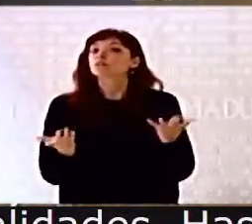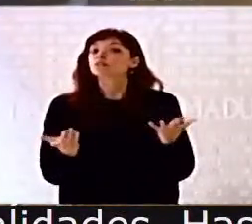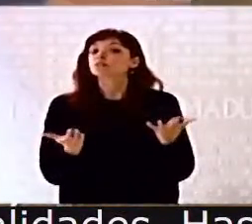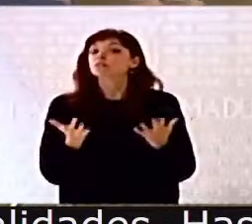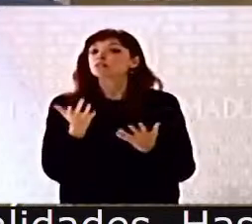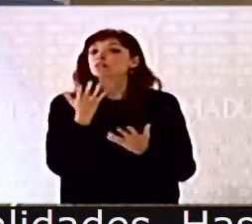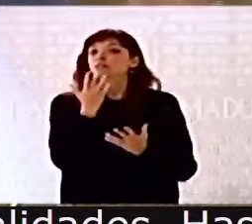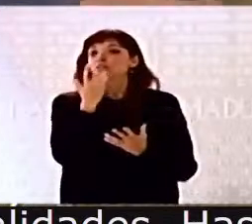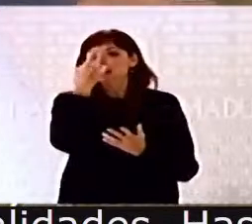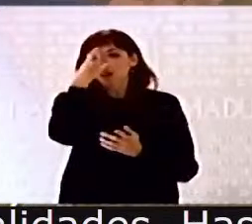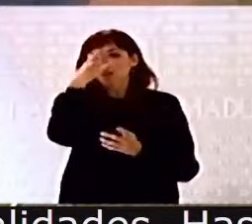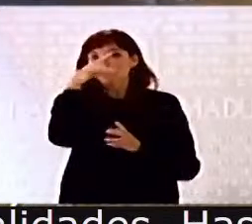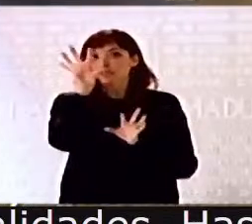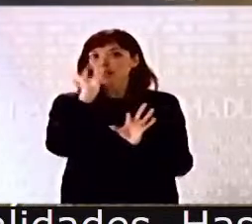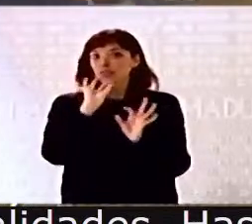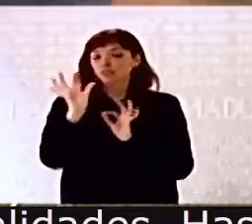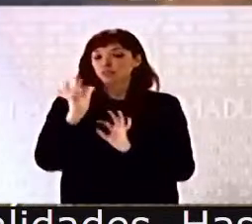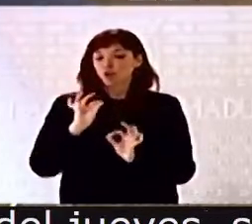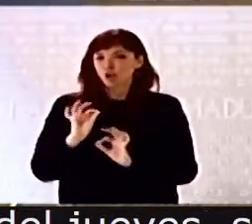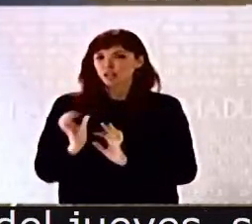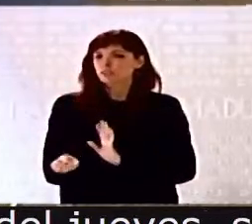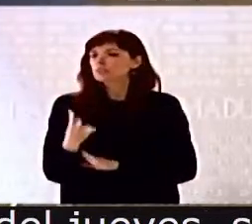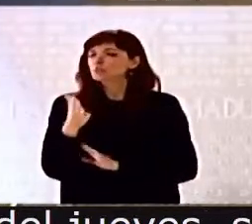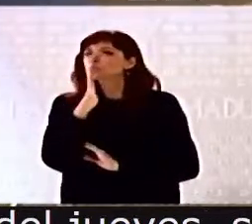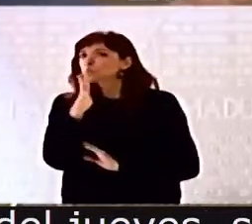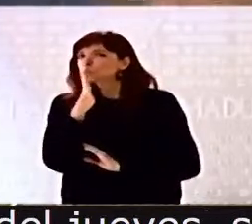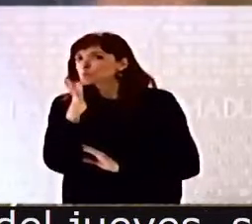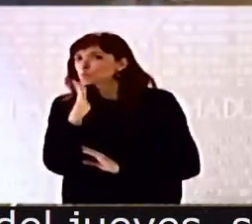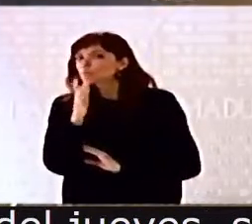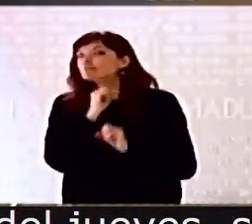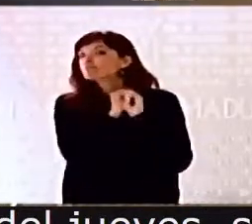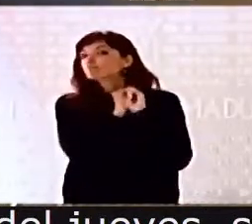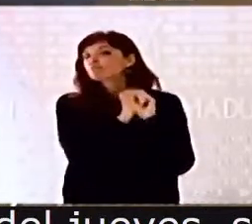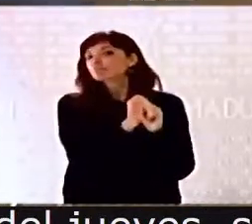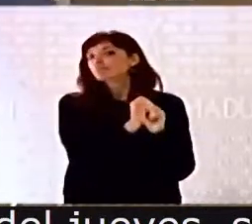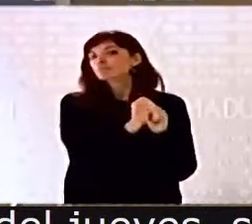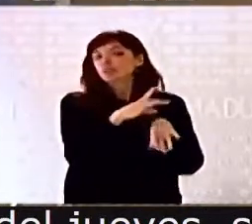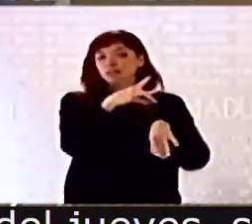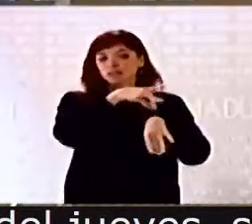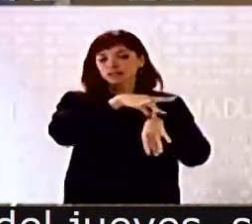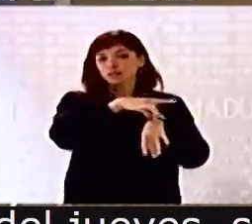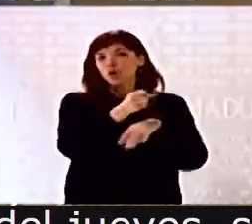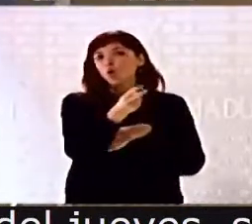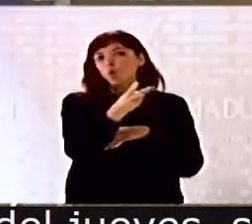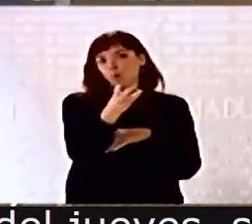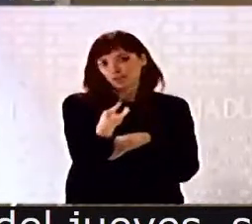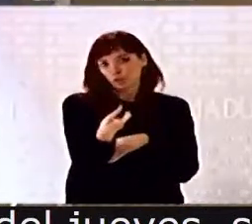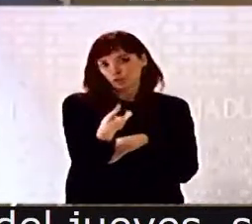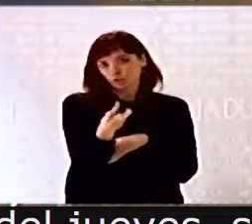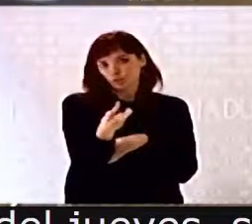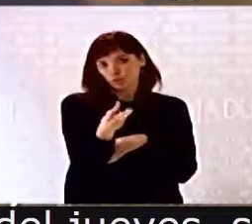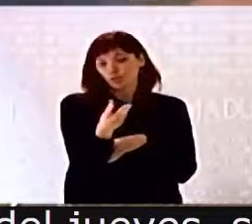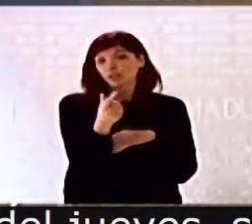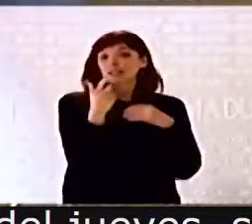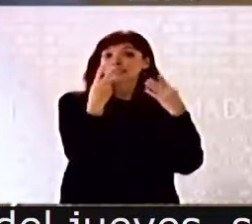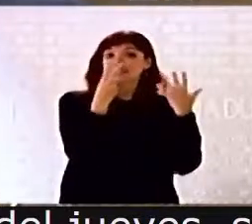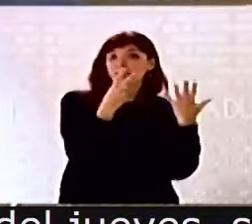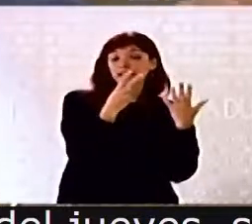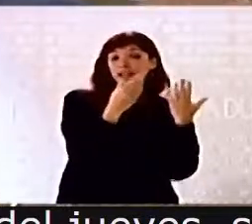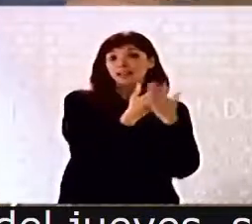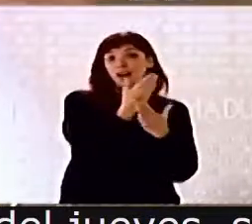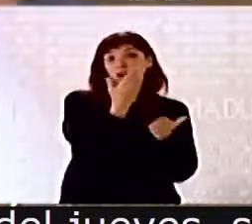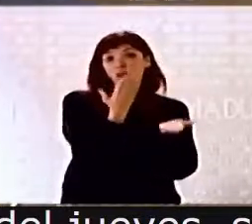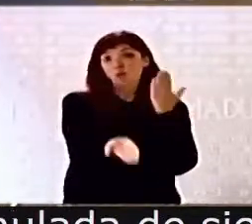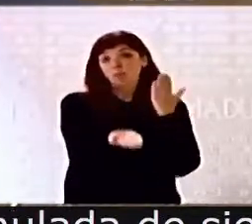se toman las decisiones basadas en incidencia acumulada, en lo que supone la incidencia acumulada de 7 días con respecto a